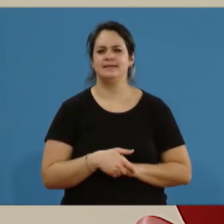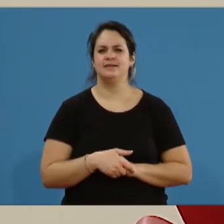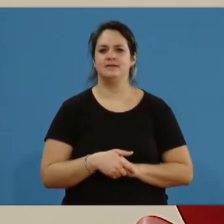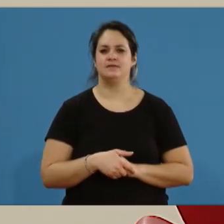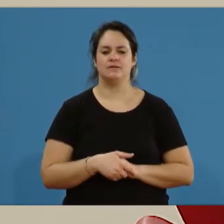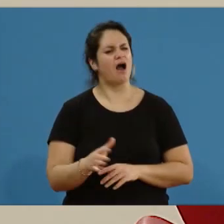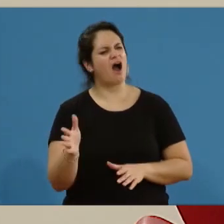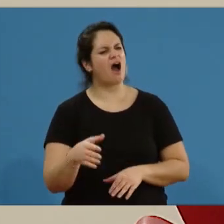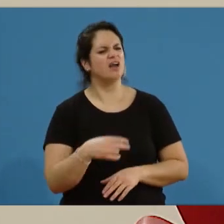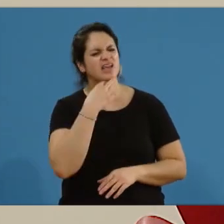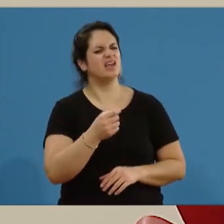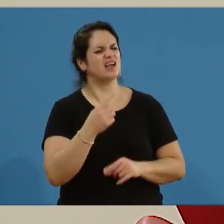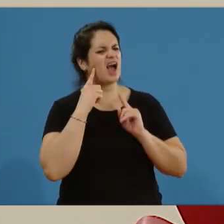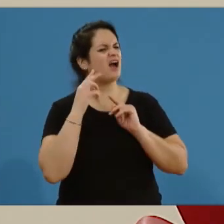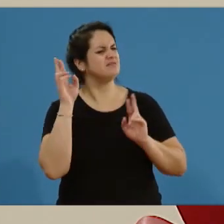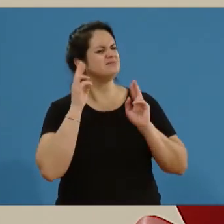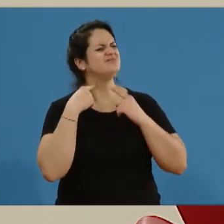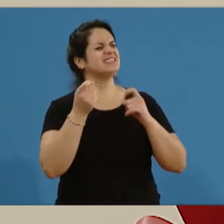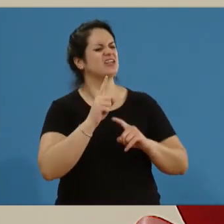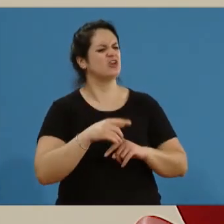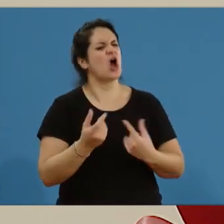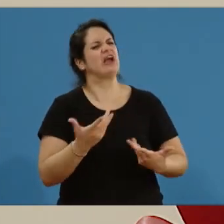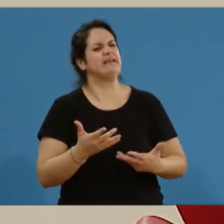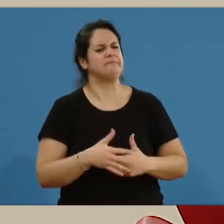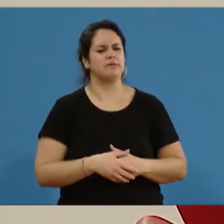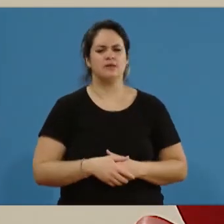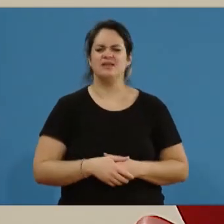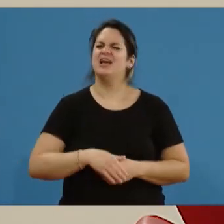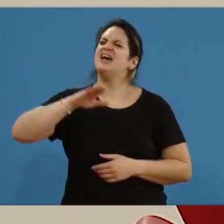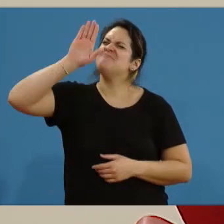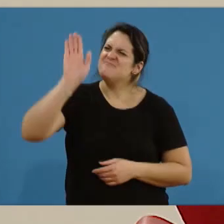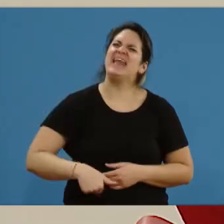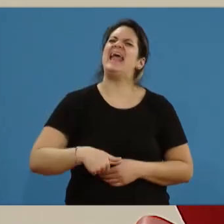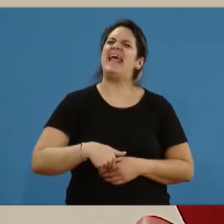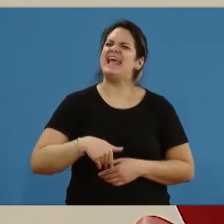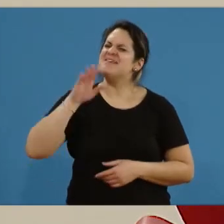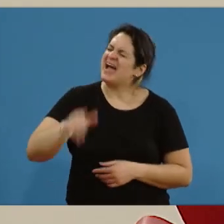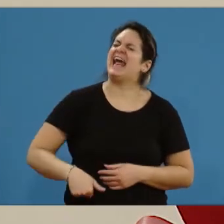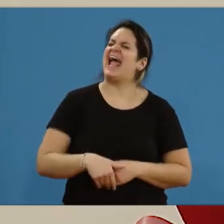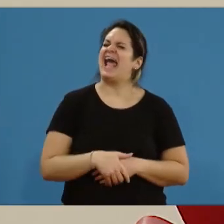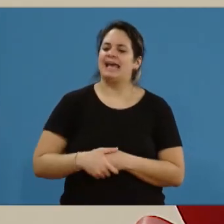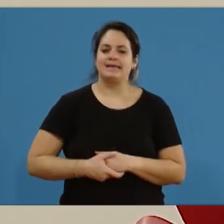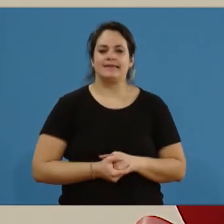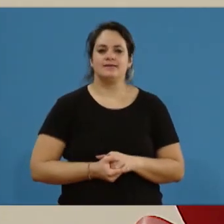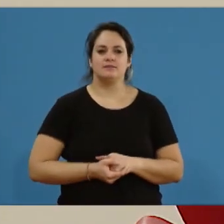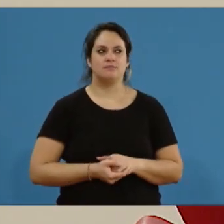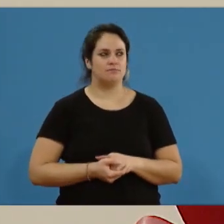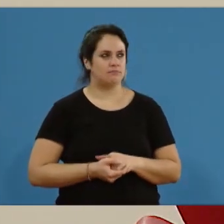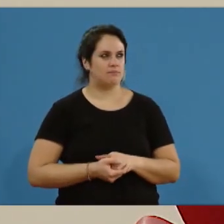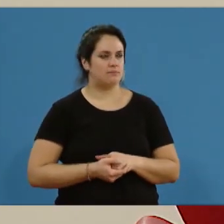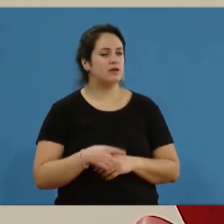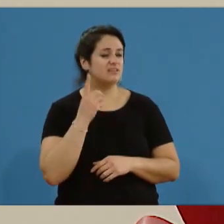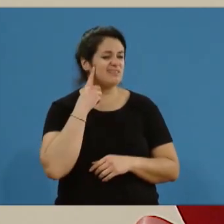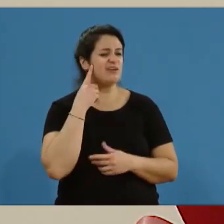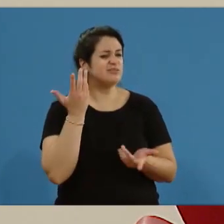No grites, Natacha. ¿Qué querés? ¡Que vengas! Ya te